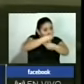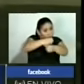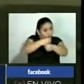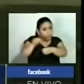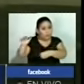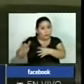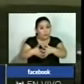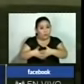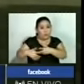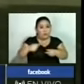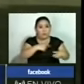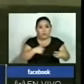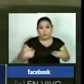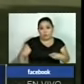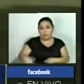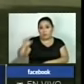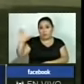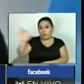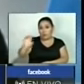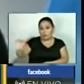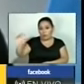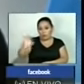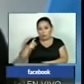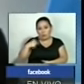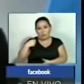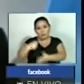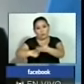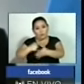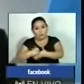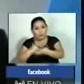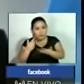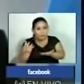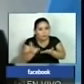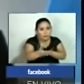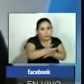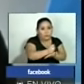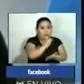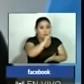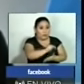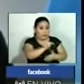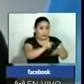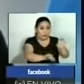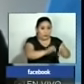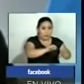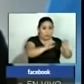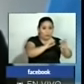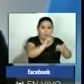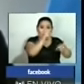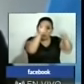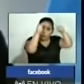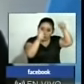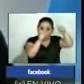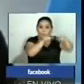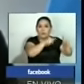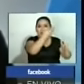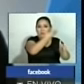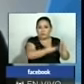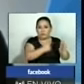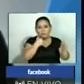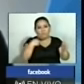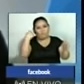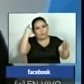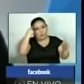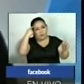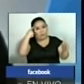Estados Unidos, China y Europa. Pese al optimismo por la maratón de donaciones, según el secretario general de la ONU, Antonio Guterres, hará